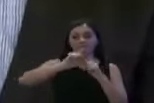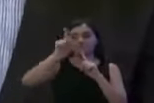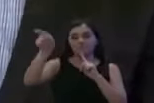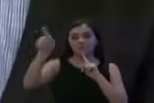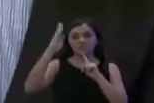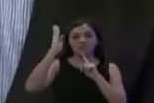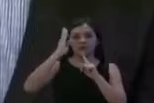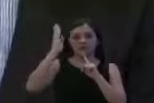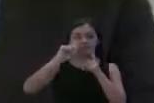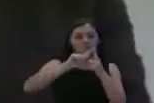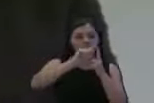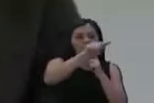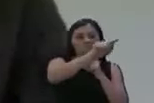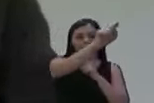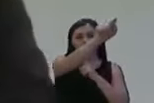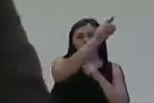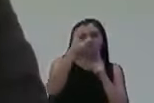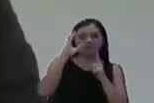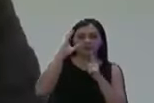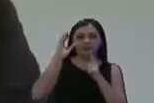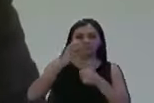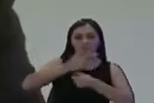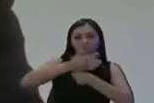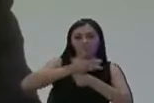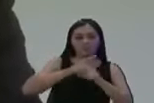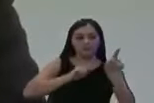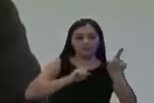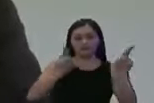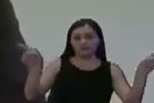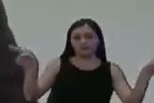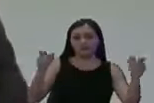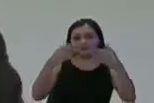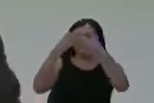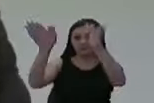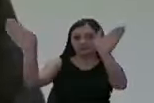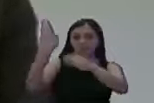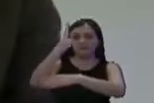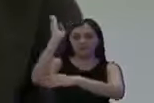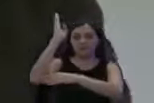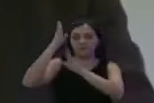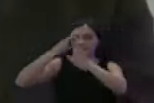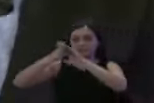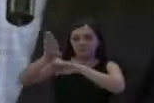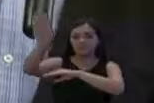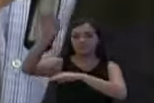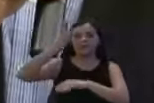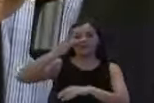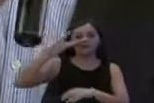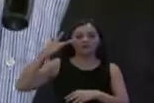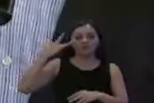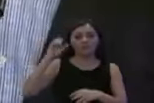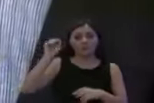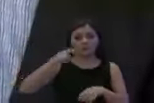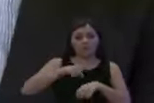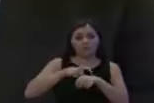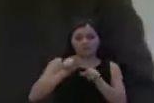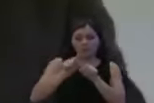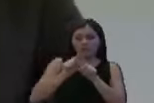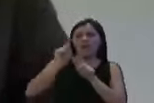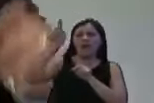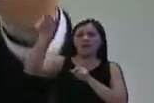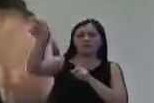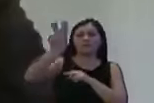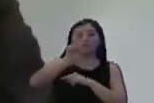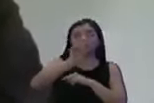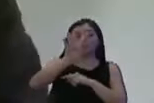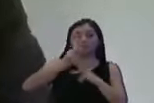baños majestuosa puerta de entrada de nuestra amazonía una vía segura tal vez Tom un poquito más es más larga 24